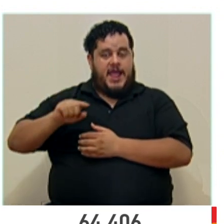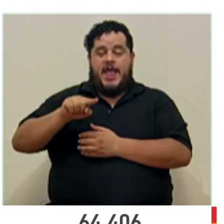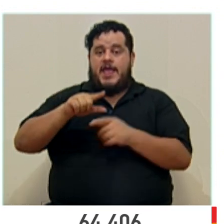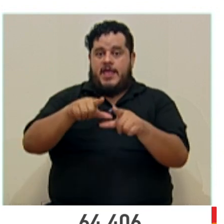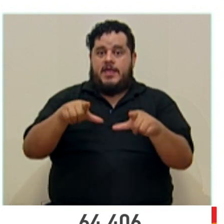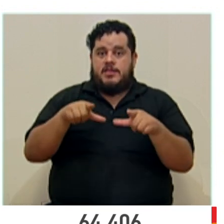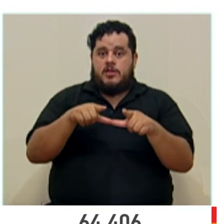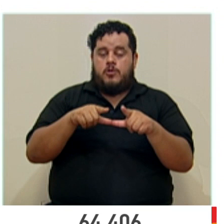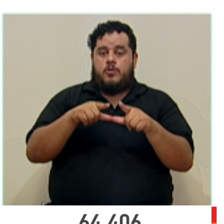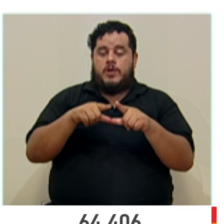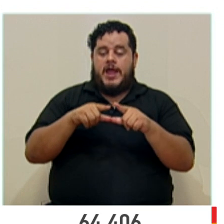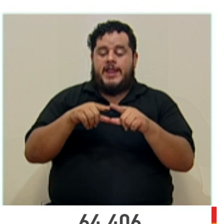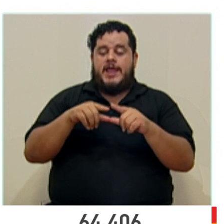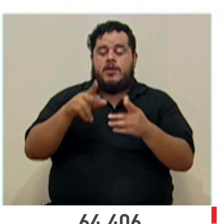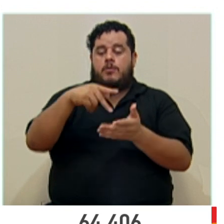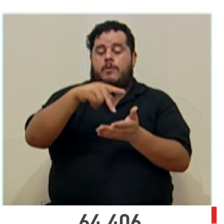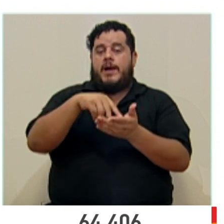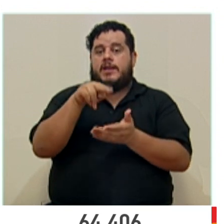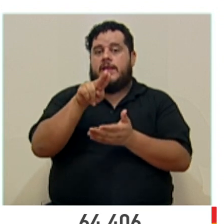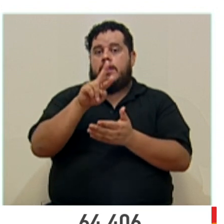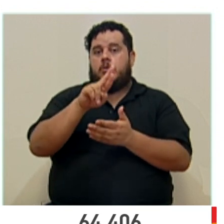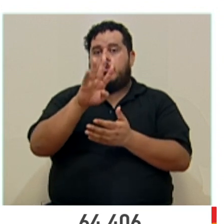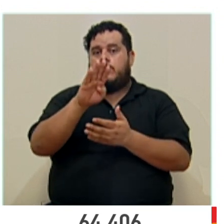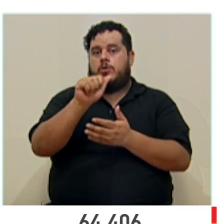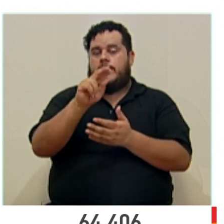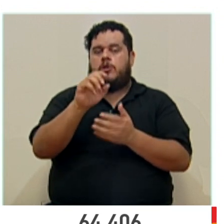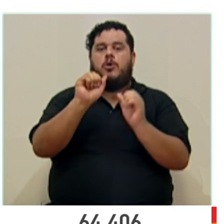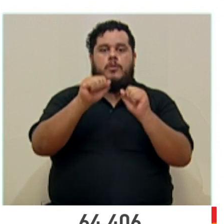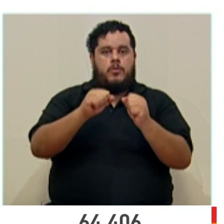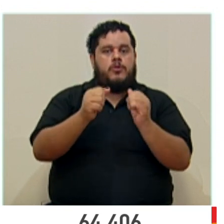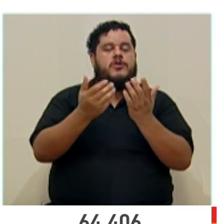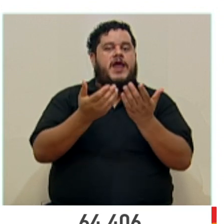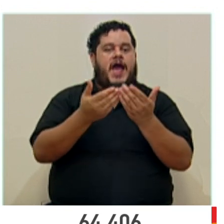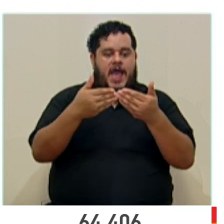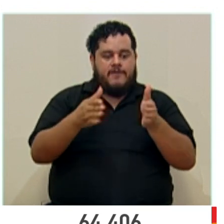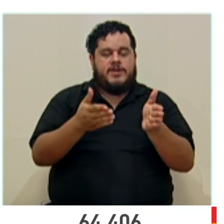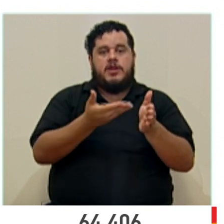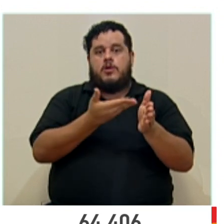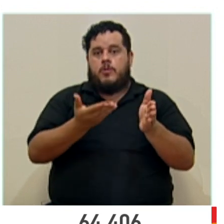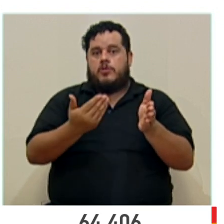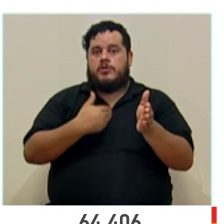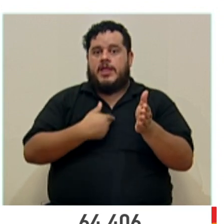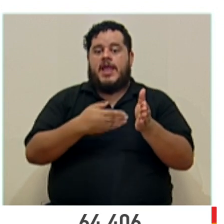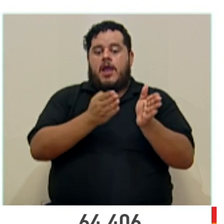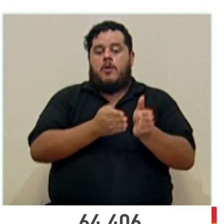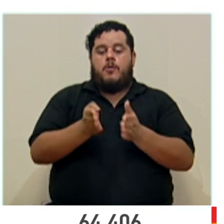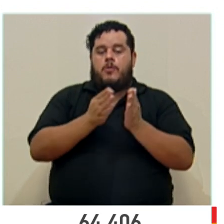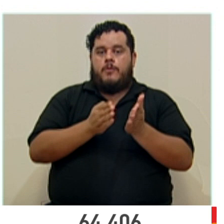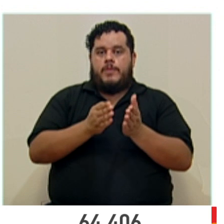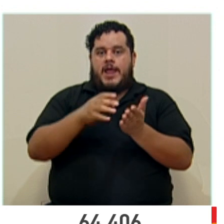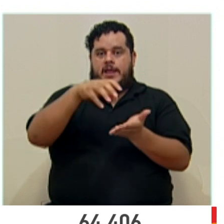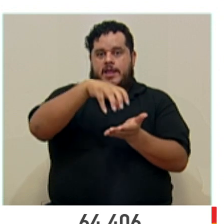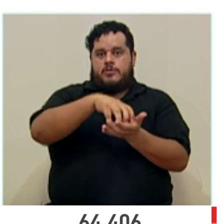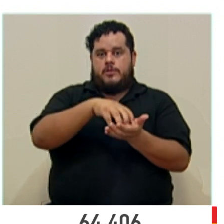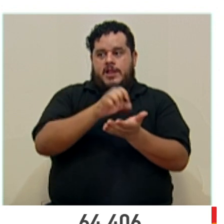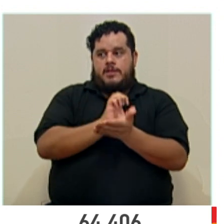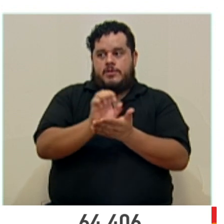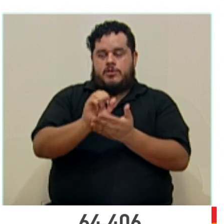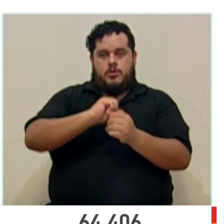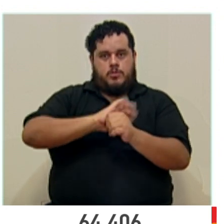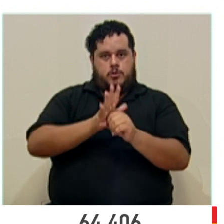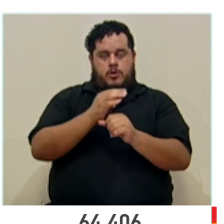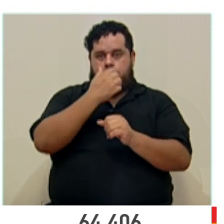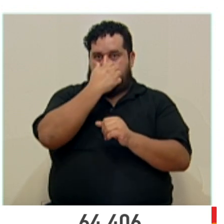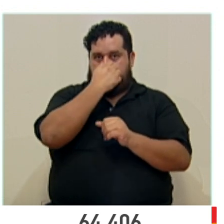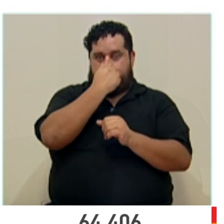sitio clasificado como parque urbano, podrá habilitar cuando tenga un plan cantonal de prevención por COVID.